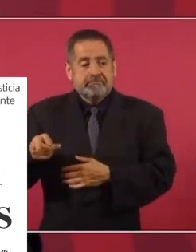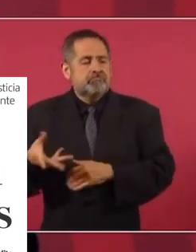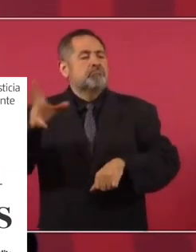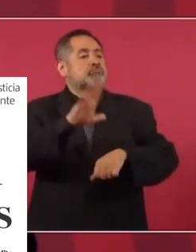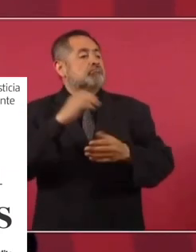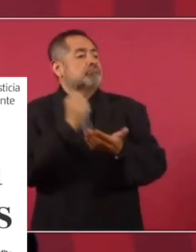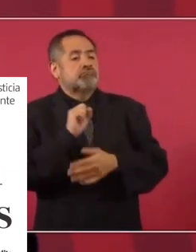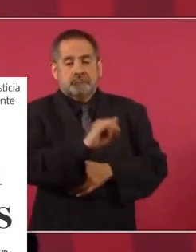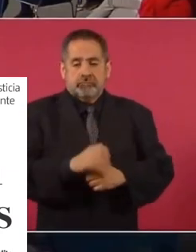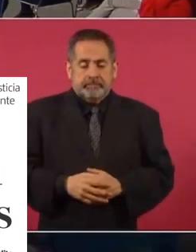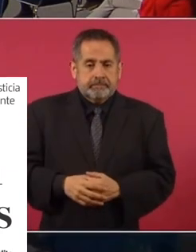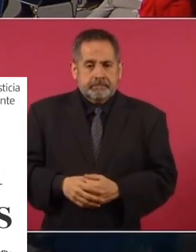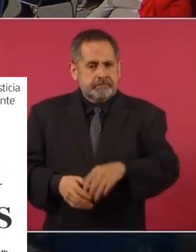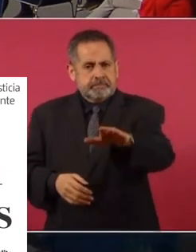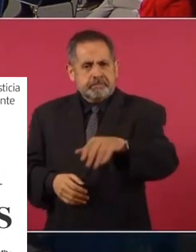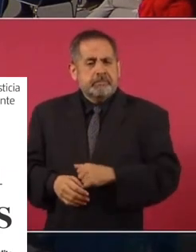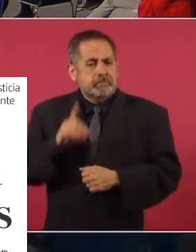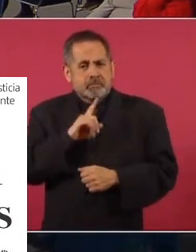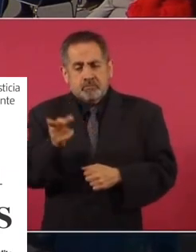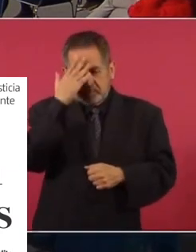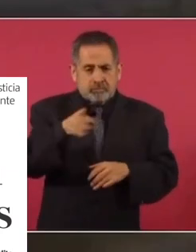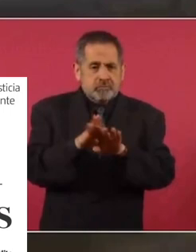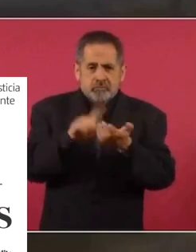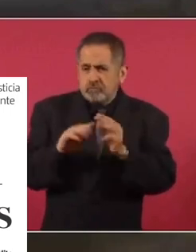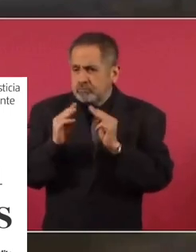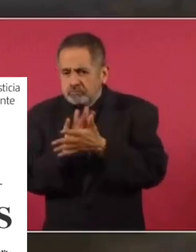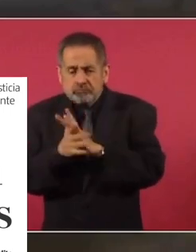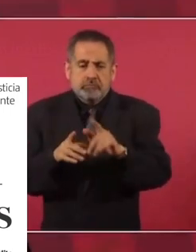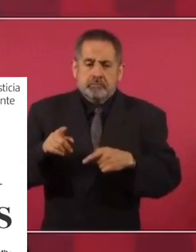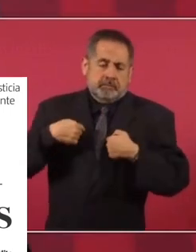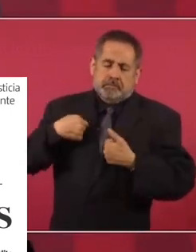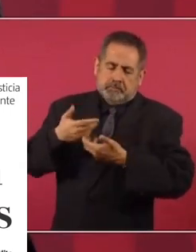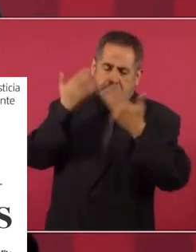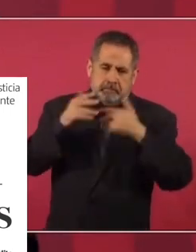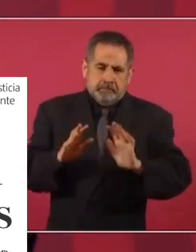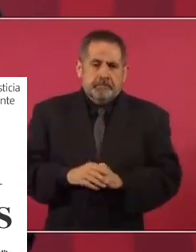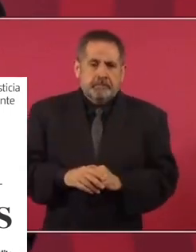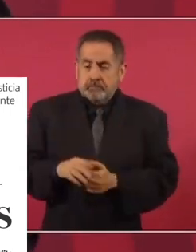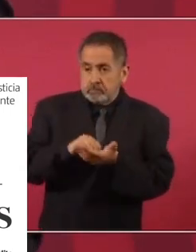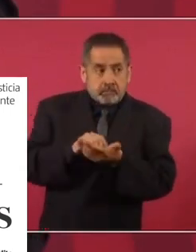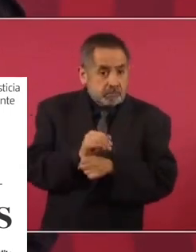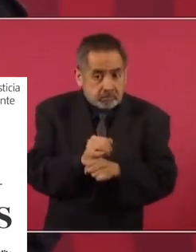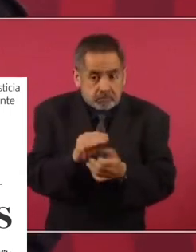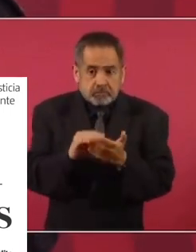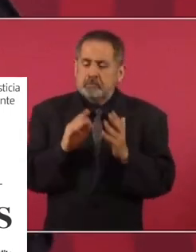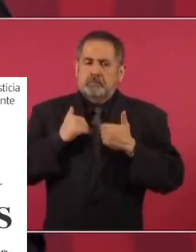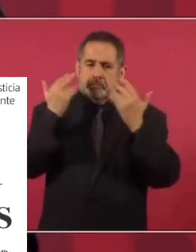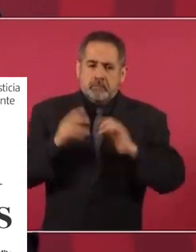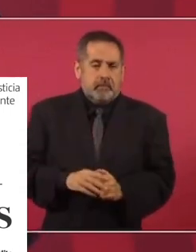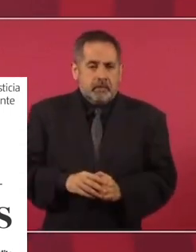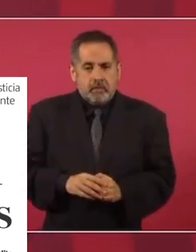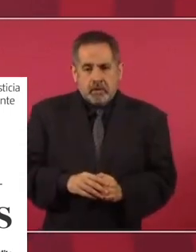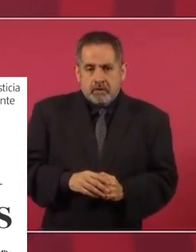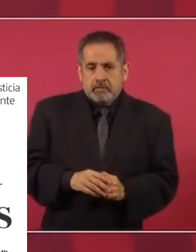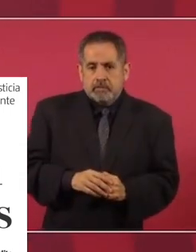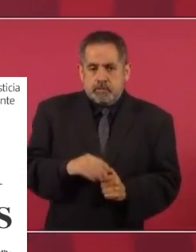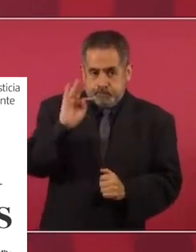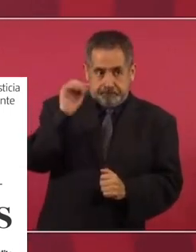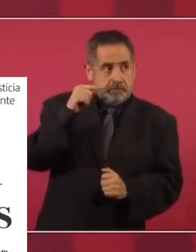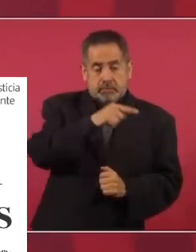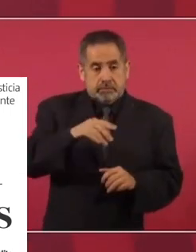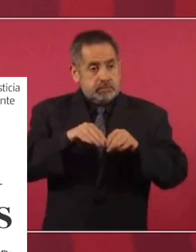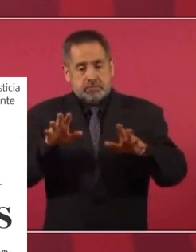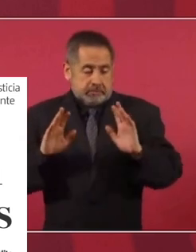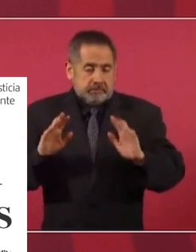permiso. ¿De esta investigación usted no sabe si hubo como tal en contra de Calderón? No, no sé si esté vigente, pero sí en su